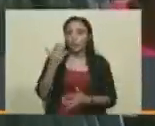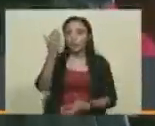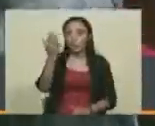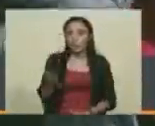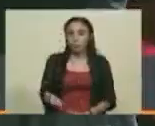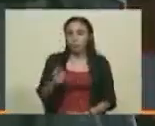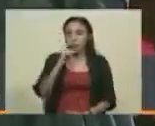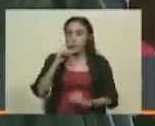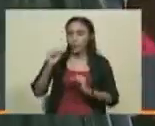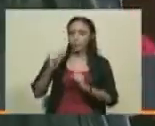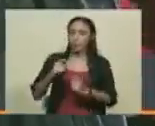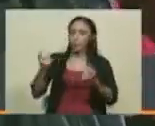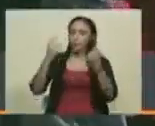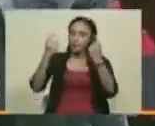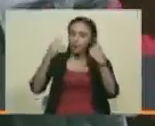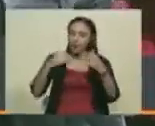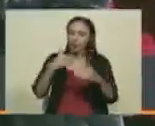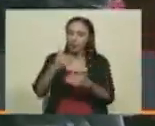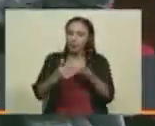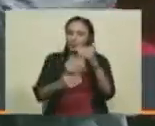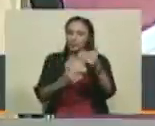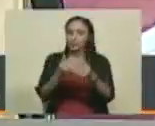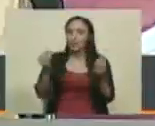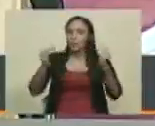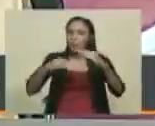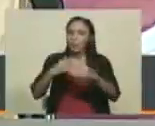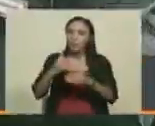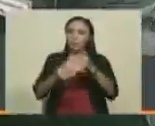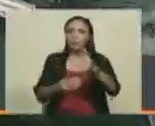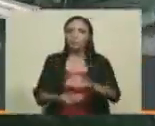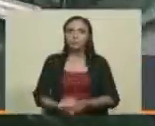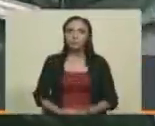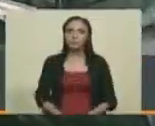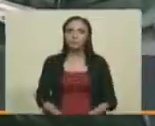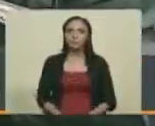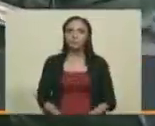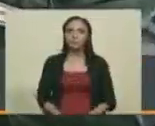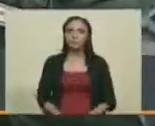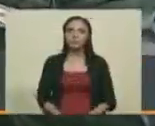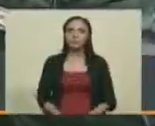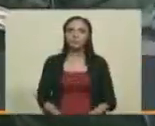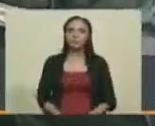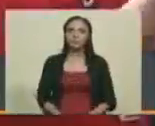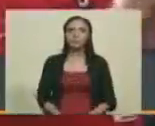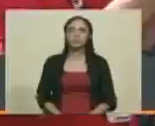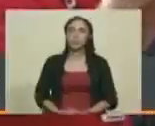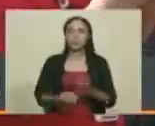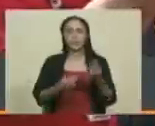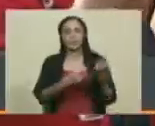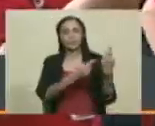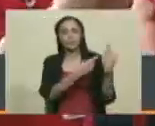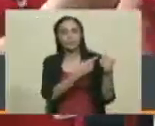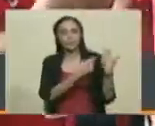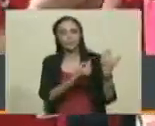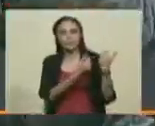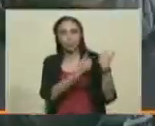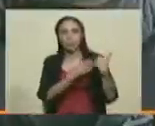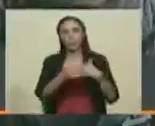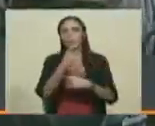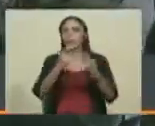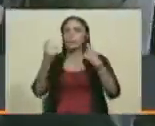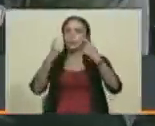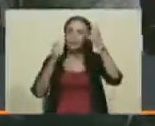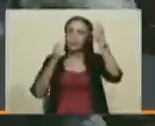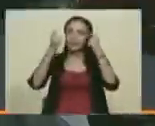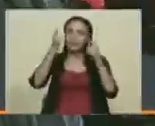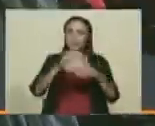venido instruyendo y ha venido construyendo paulatinamente porque está comprometido con ese legado que nos dejó el comandante Chávez.